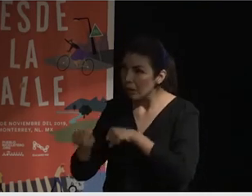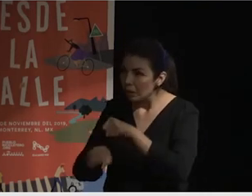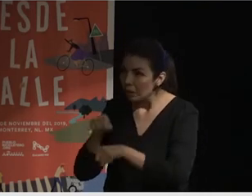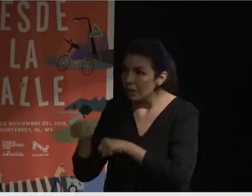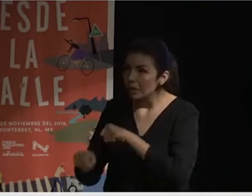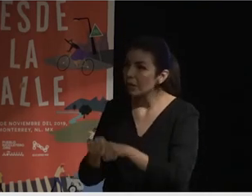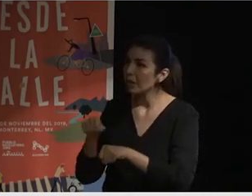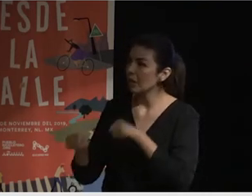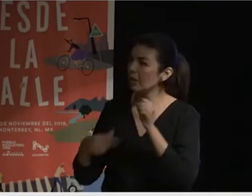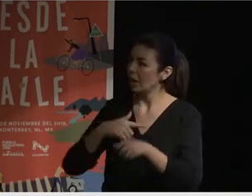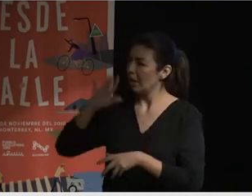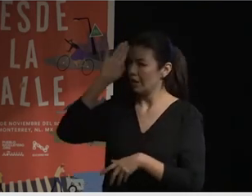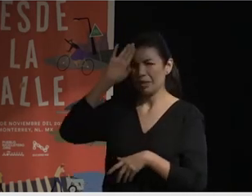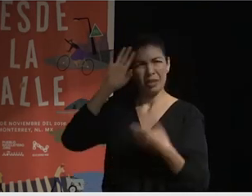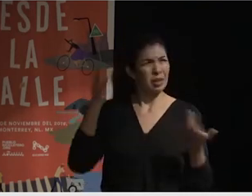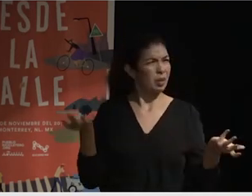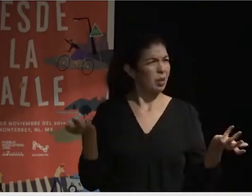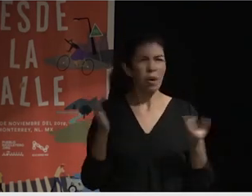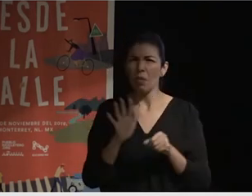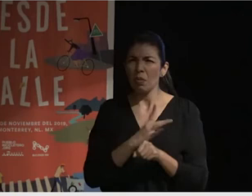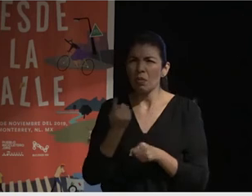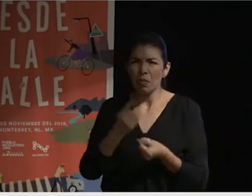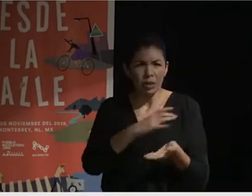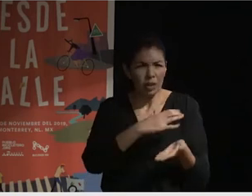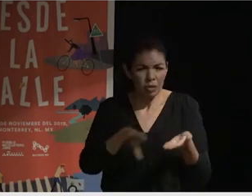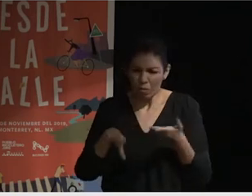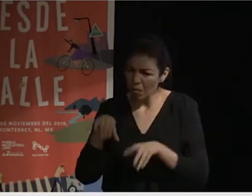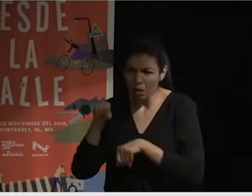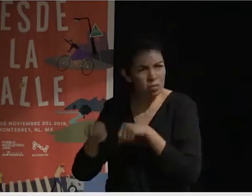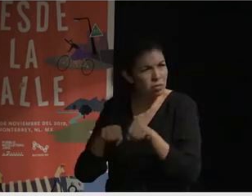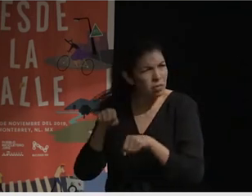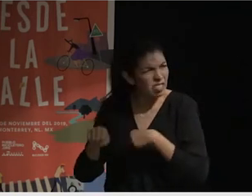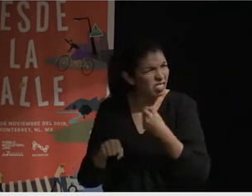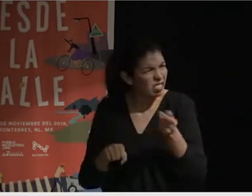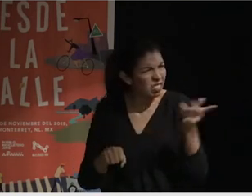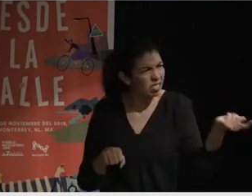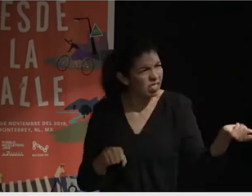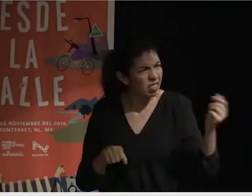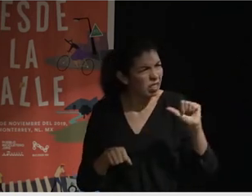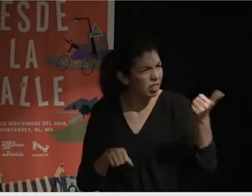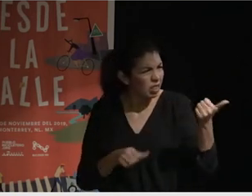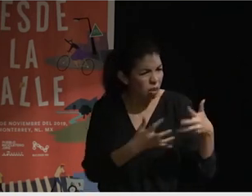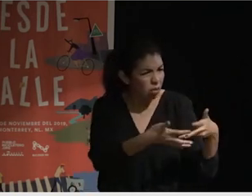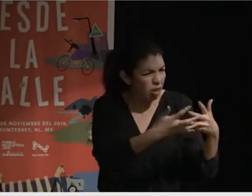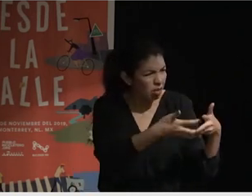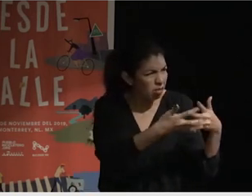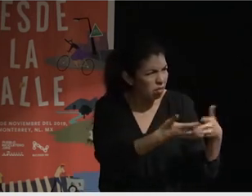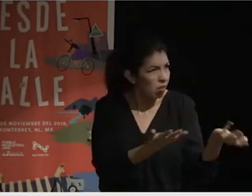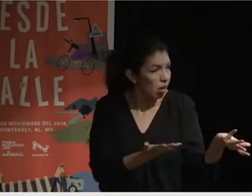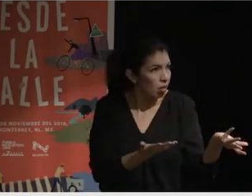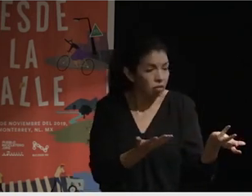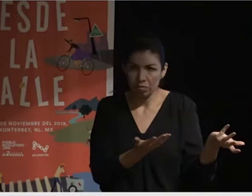ahí, en vez de estar trayendo modelos de otros lados, ¿por qué nadie ha impulsado cooperativas? Bueno, sí hay, los bicitaxis de